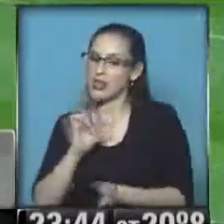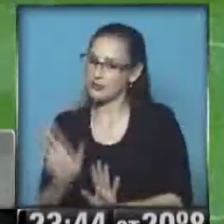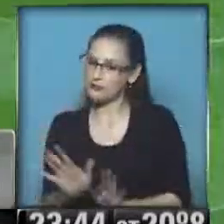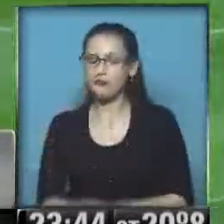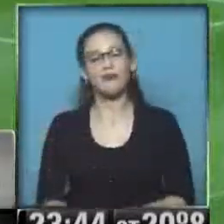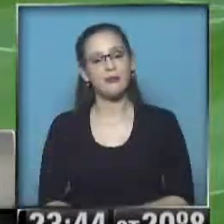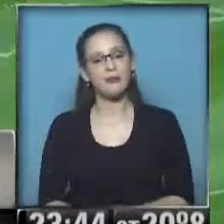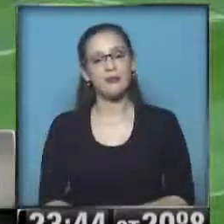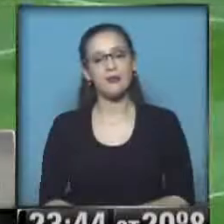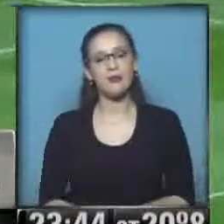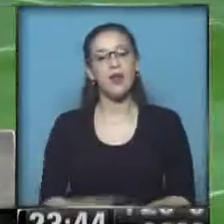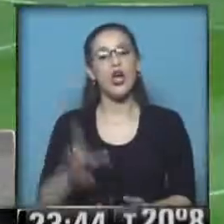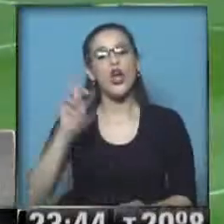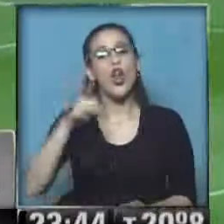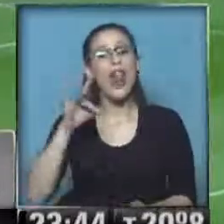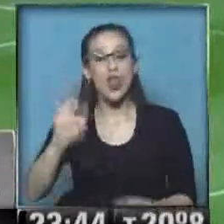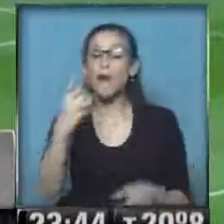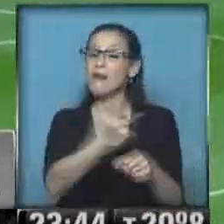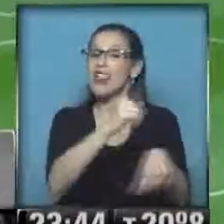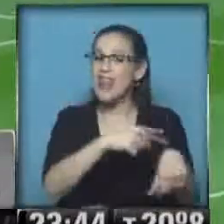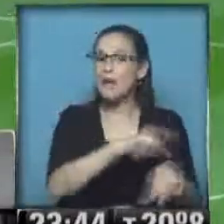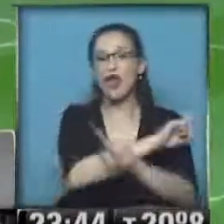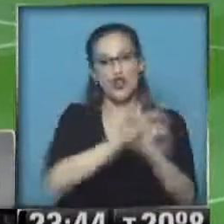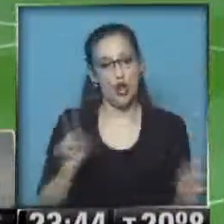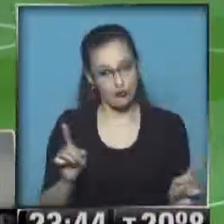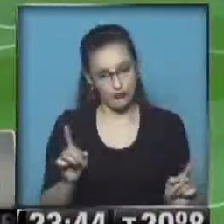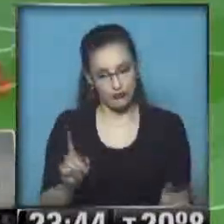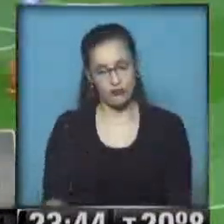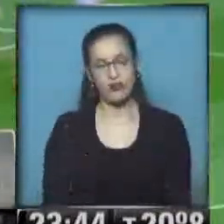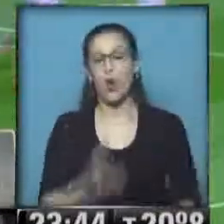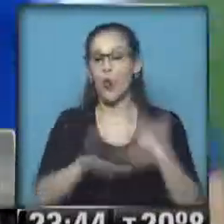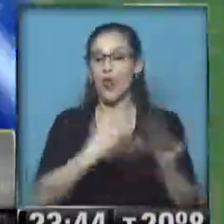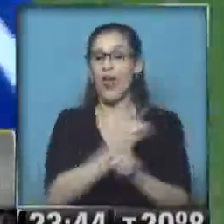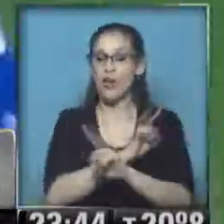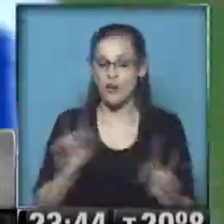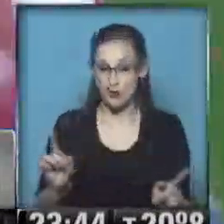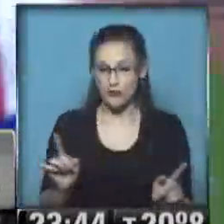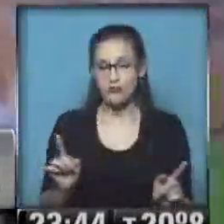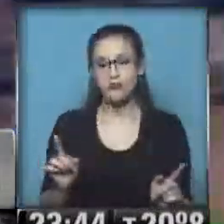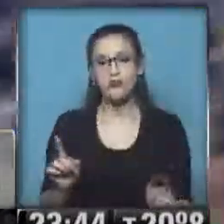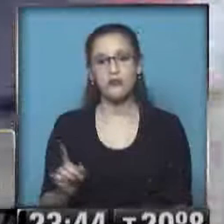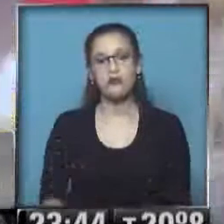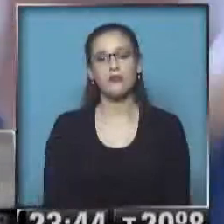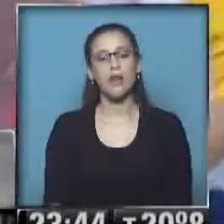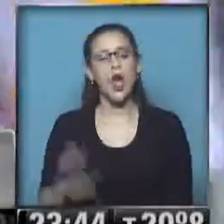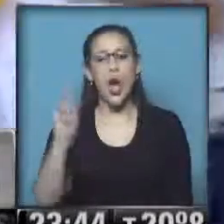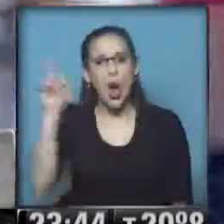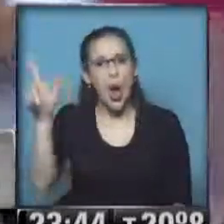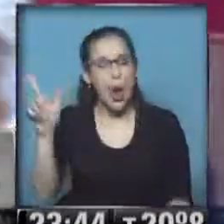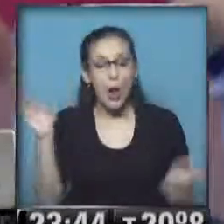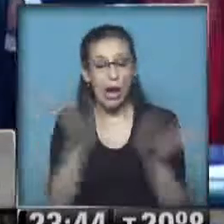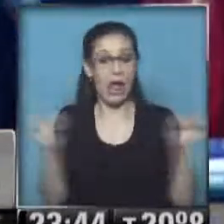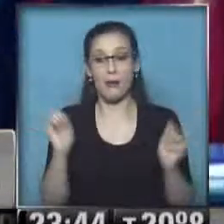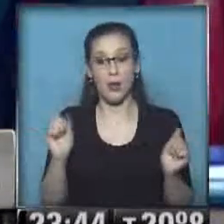sin Cristiano Ronaldo, que iba a ingresar en el segundo tiempo, que se ha perdido muchas situaciones, pero nada pudo con este gol tempranero que ha tenido